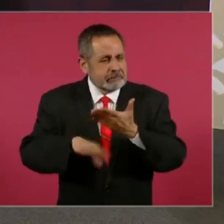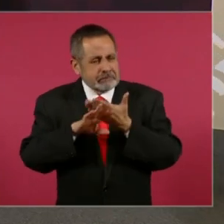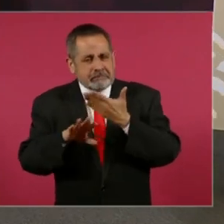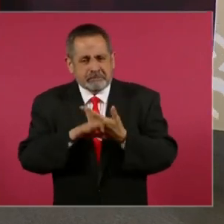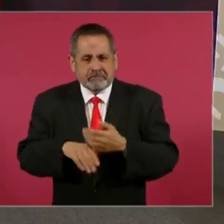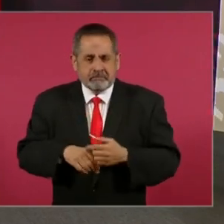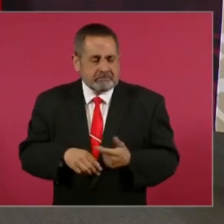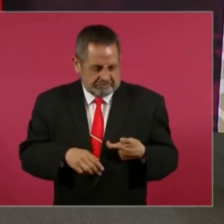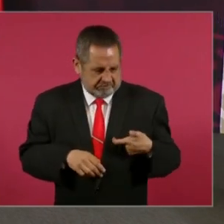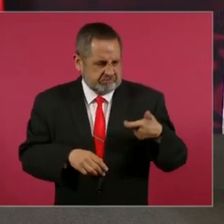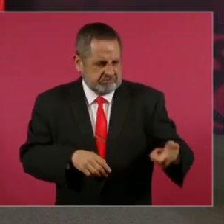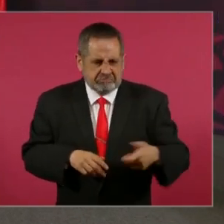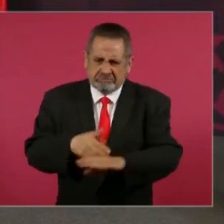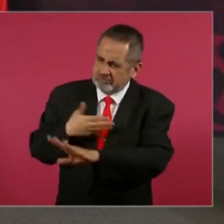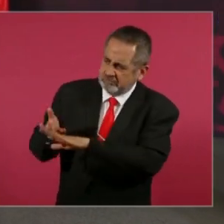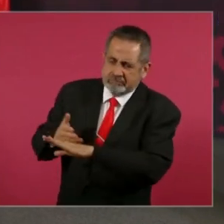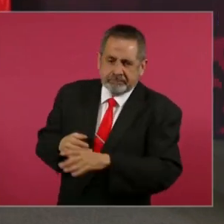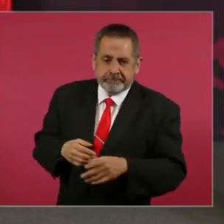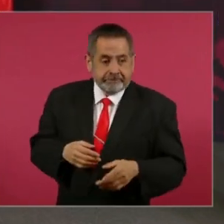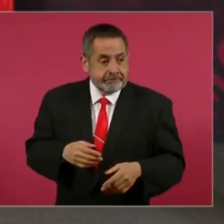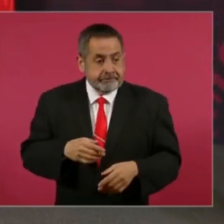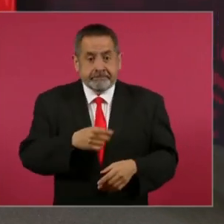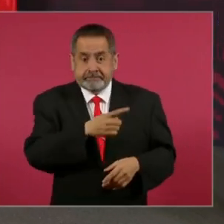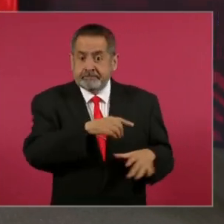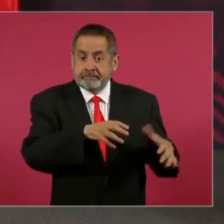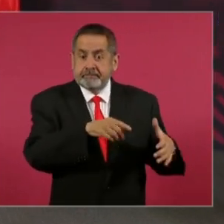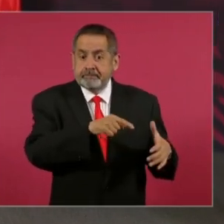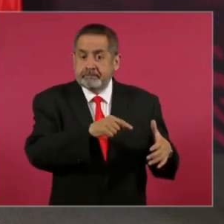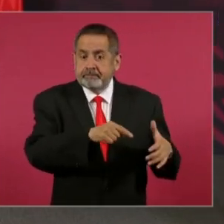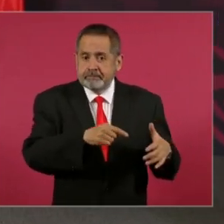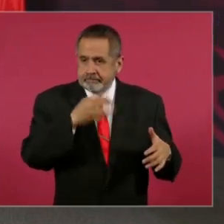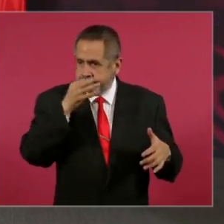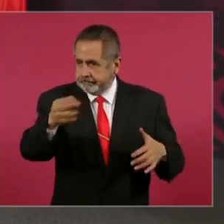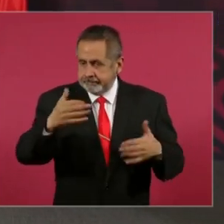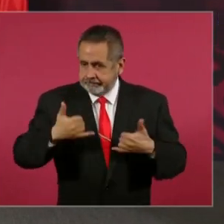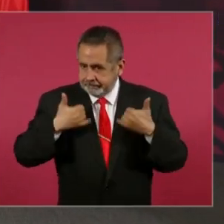Todo esto es para los jóvenes,